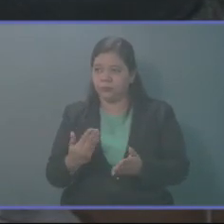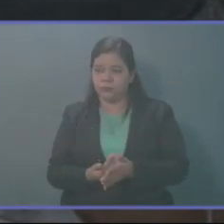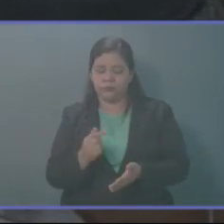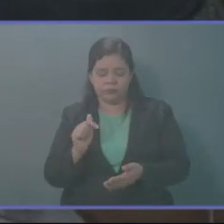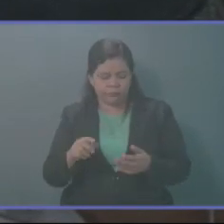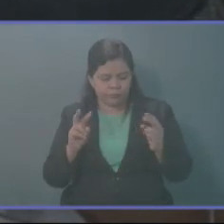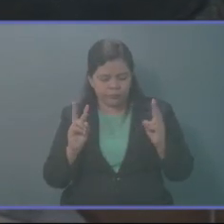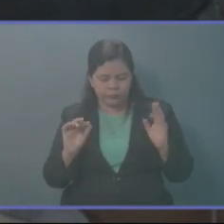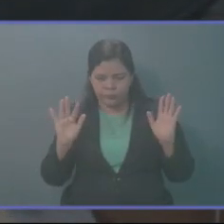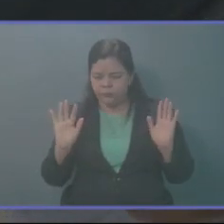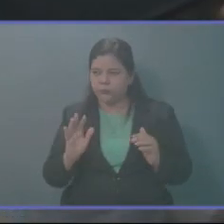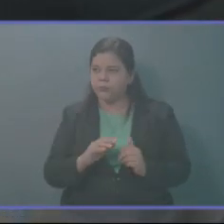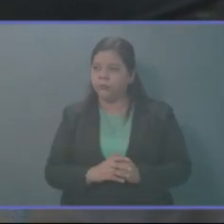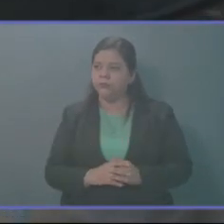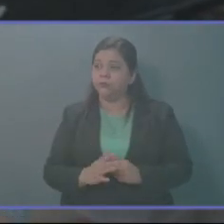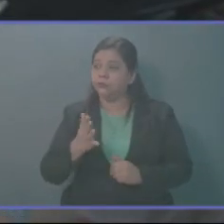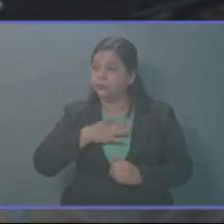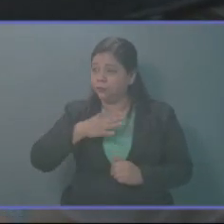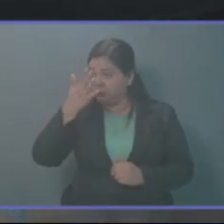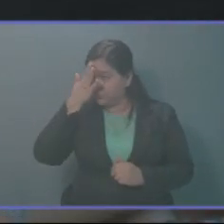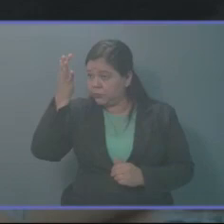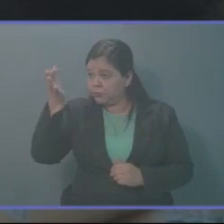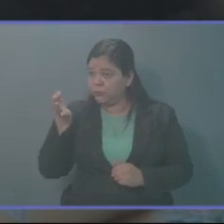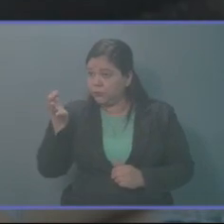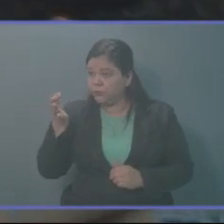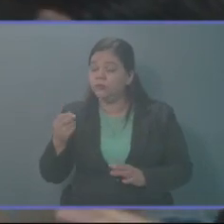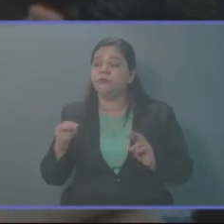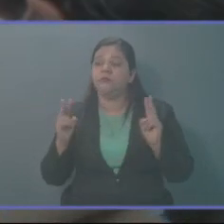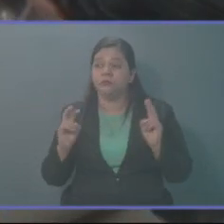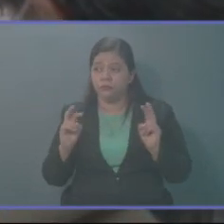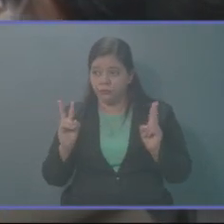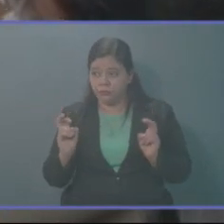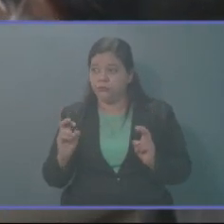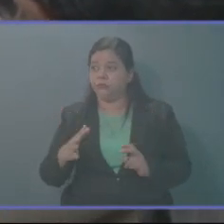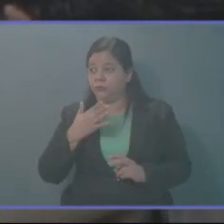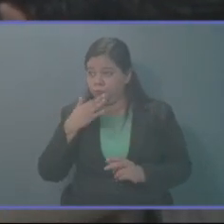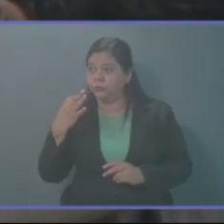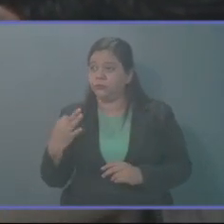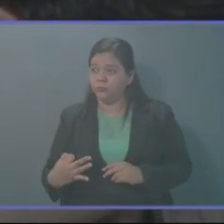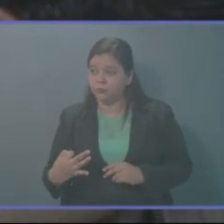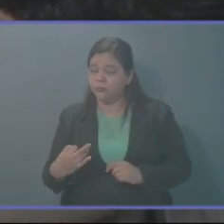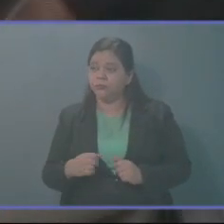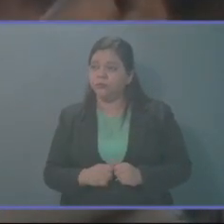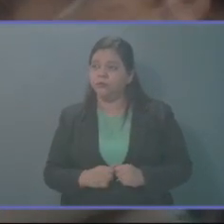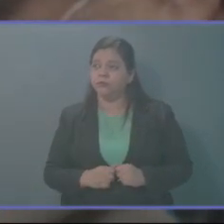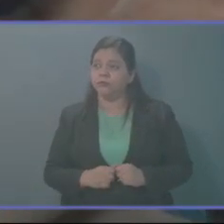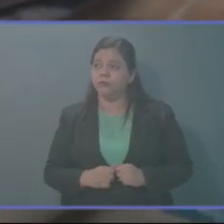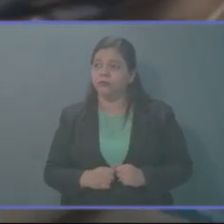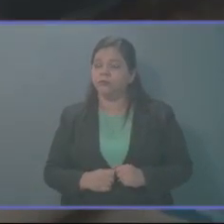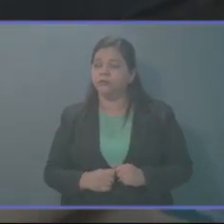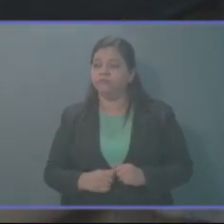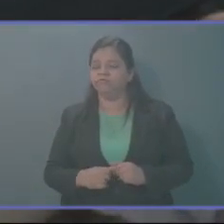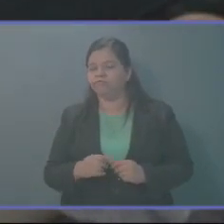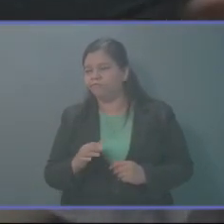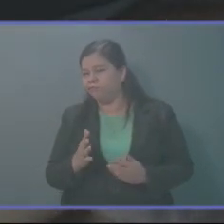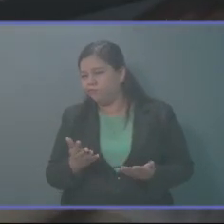Bueno, yo creería que este tema sí realmente es un poco